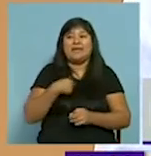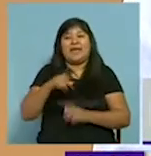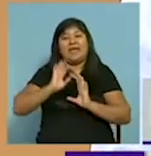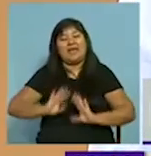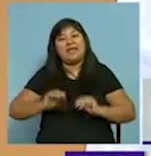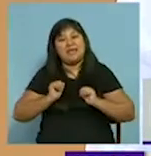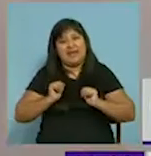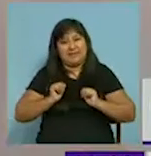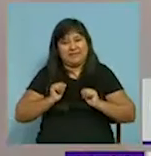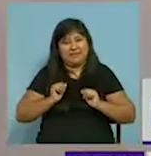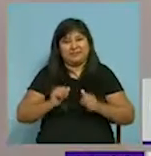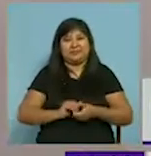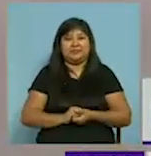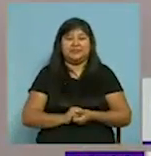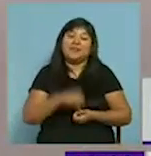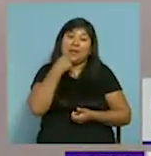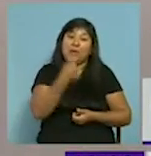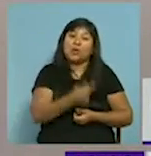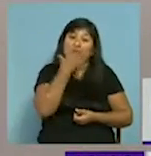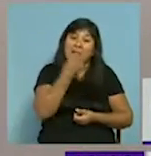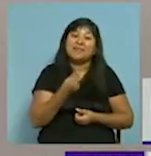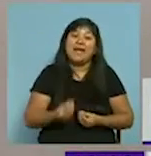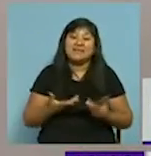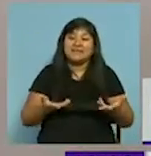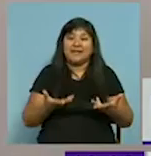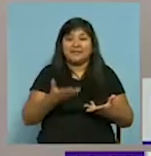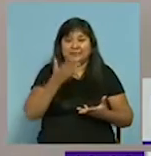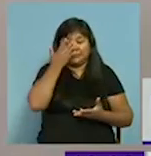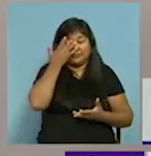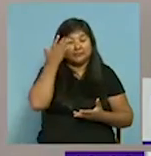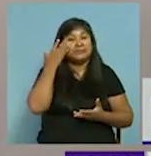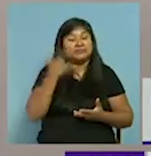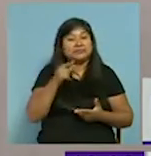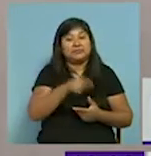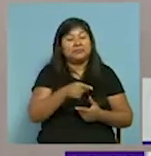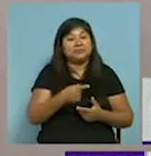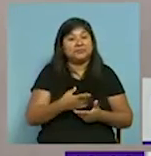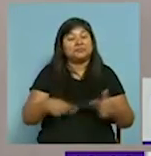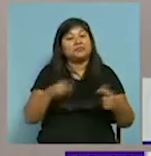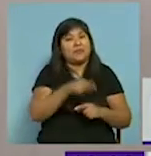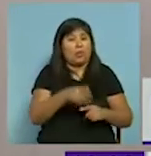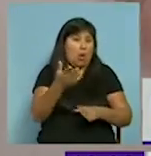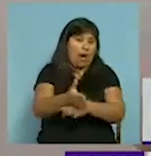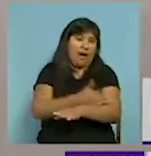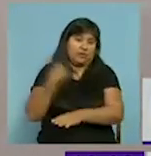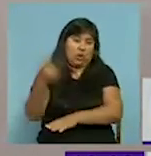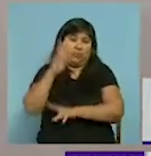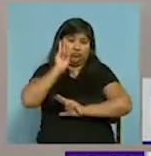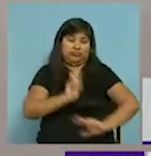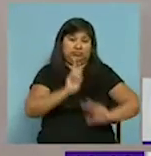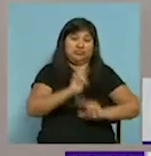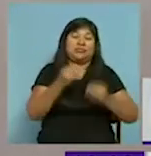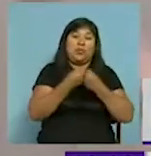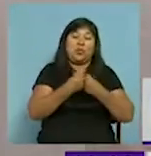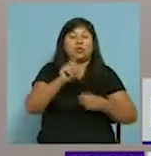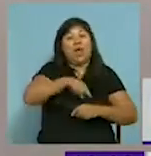bueno voy a preguntarle por gimnasia tengo que preguntarle por gimnasia ha sido un jugador muy reconocido aquí en la provincia ha tenido la posibilidad de jugar en otros